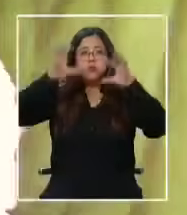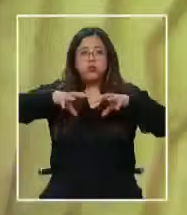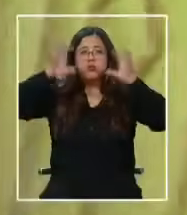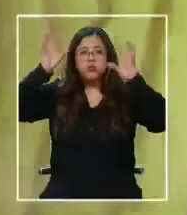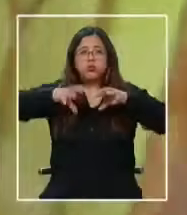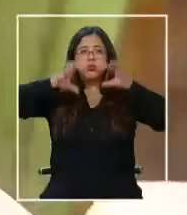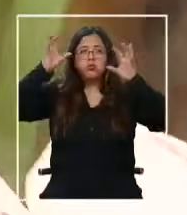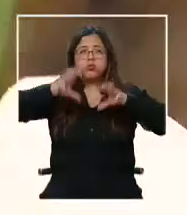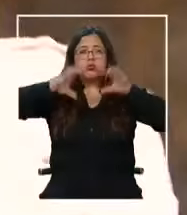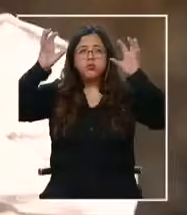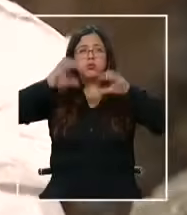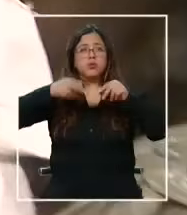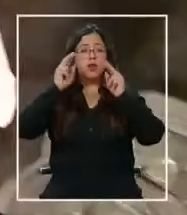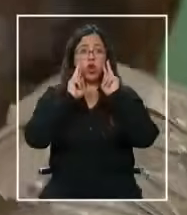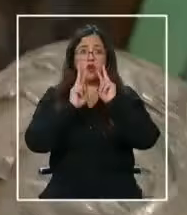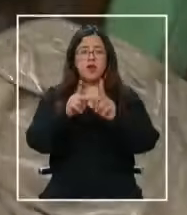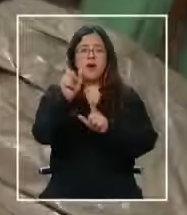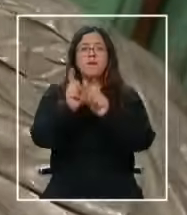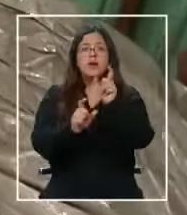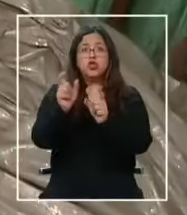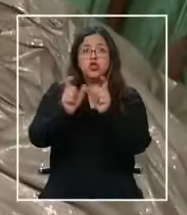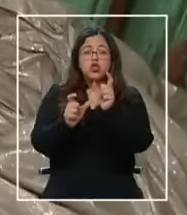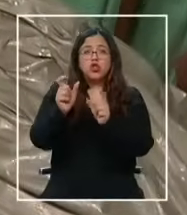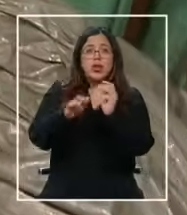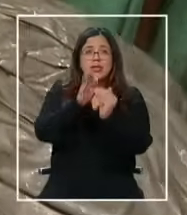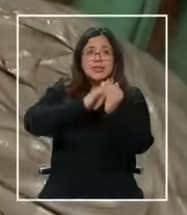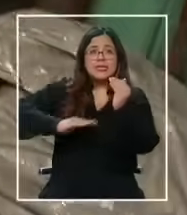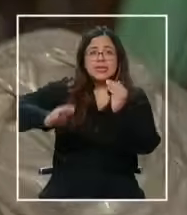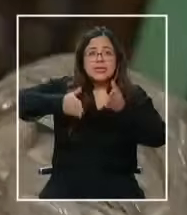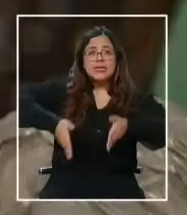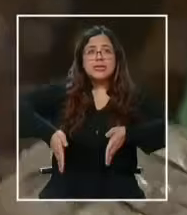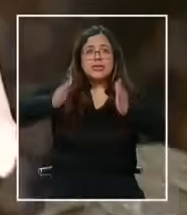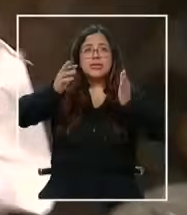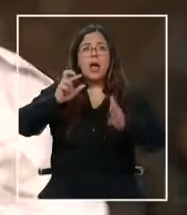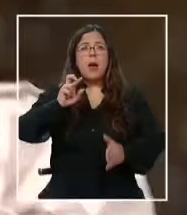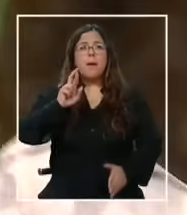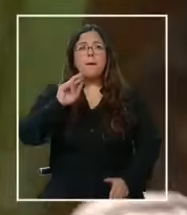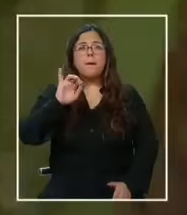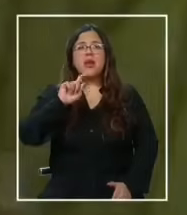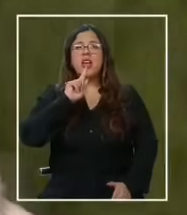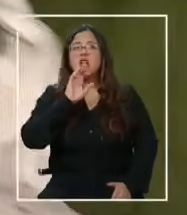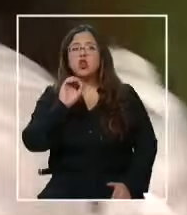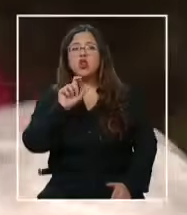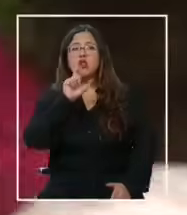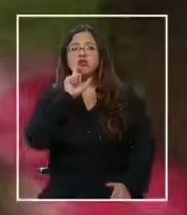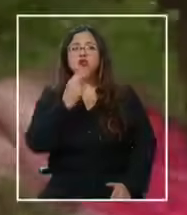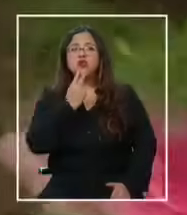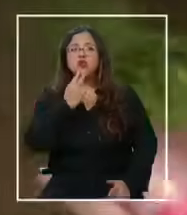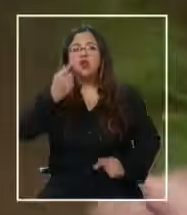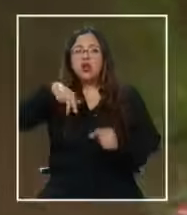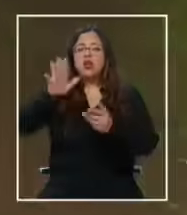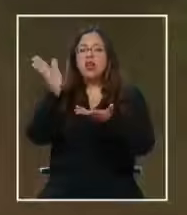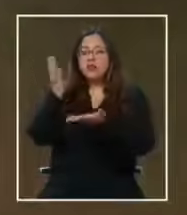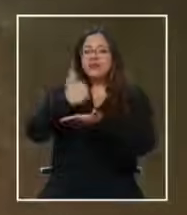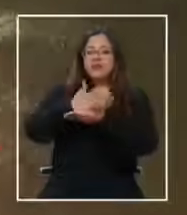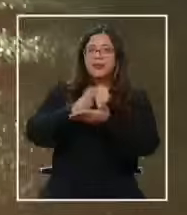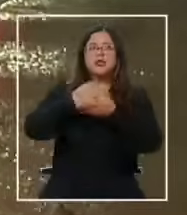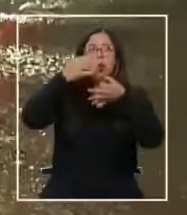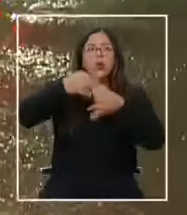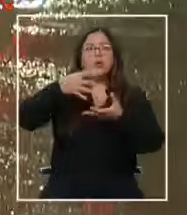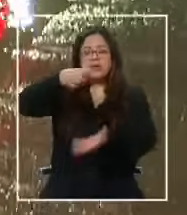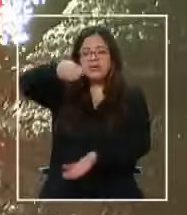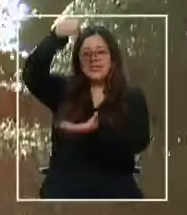sistema frontal pero ustedes ven que los vecinos y la gente en esta Avenida de acá de Constitución se ha organizado para poner